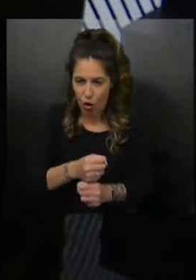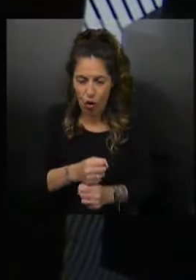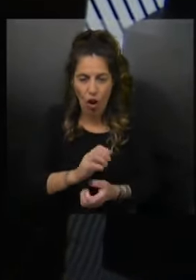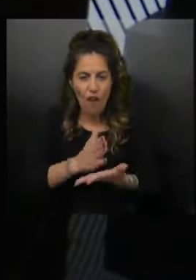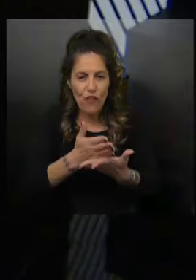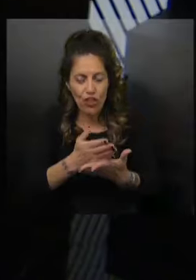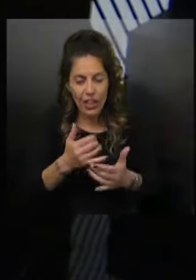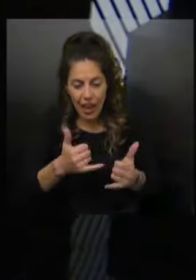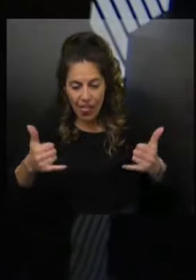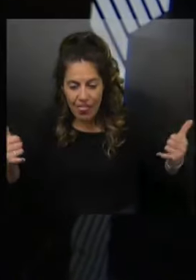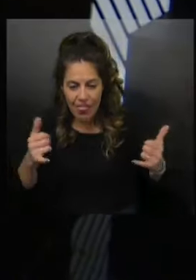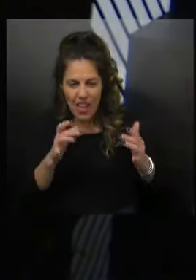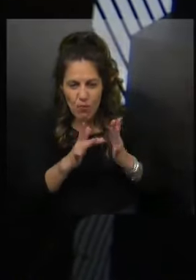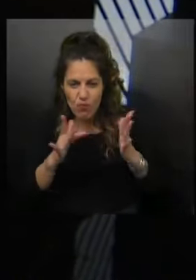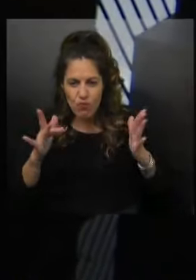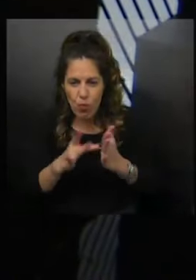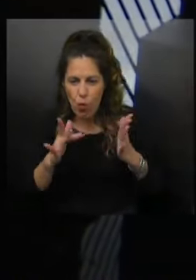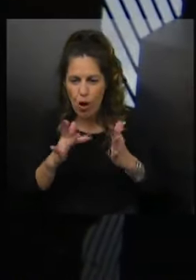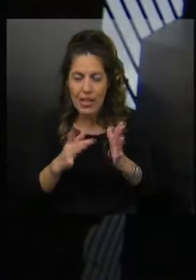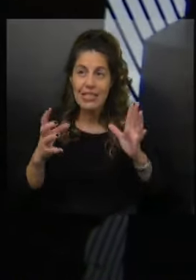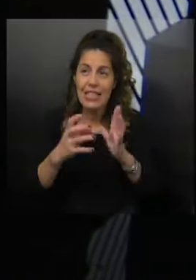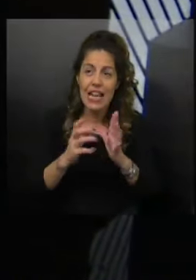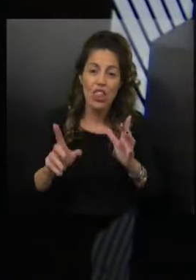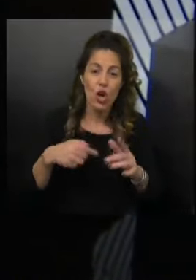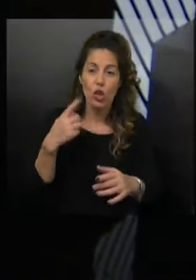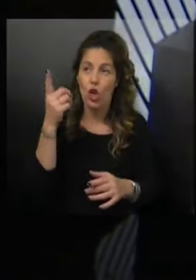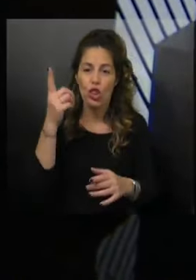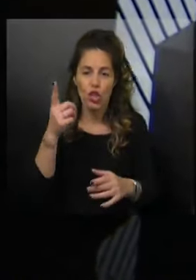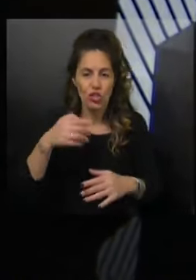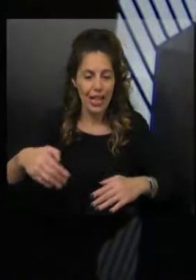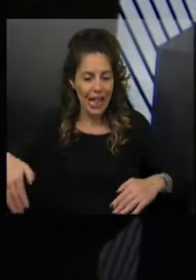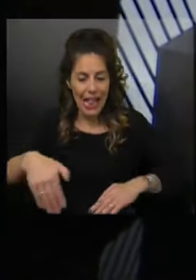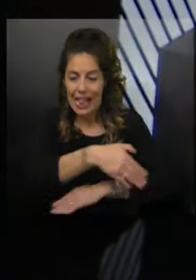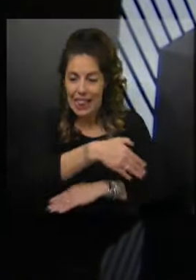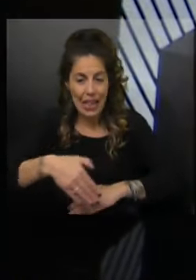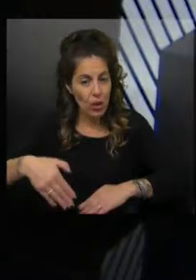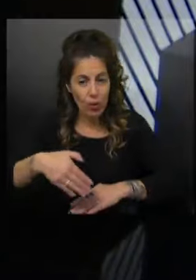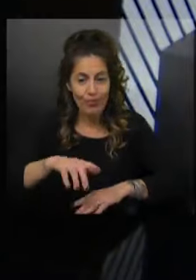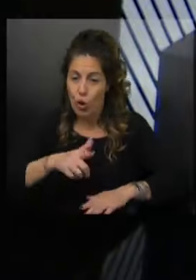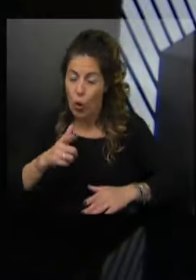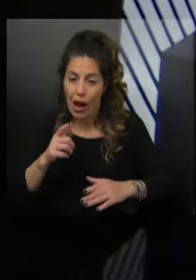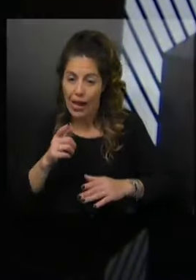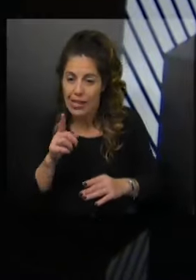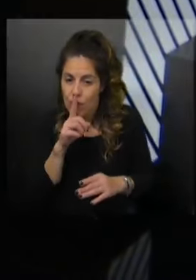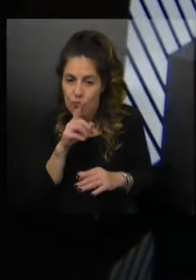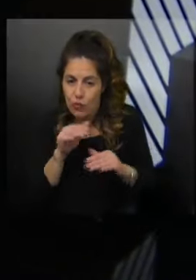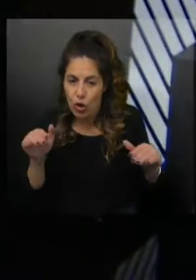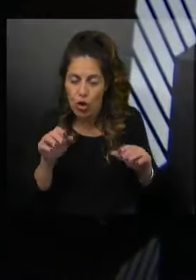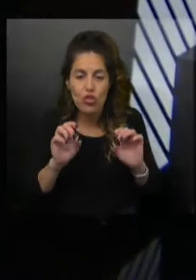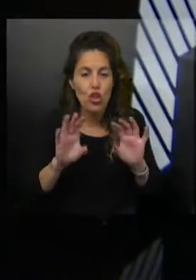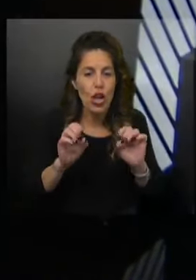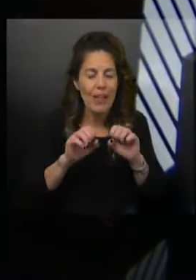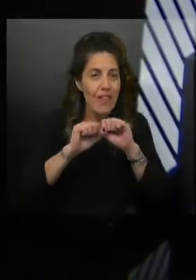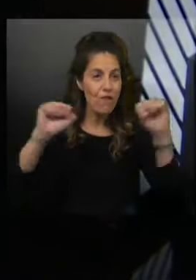de Púas señales de otro Dios en la línea no hay susurros solo bombas